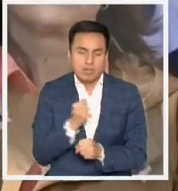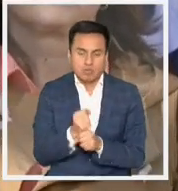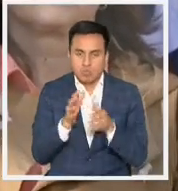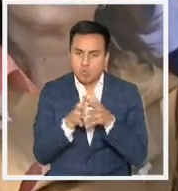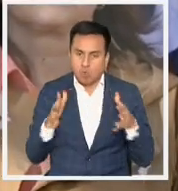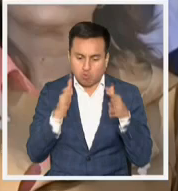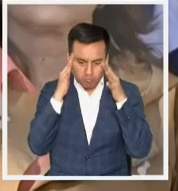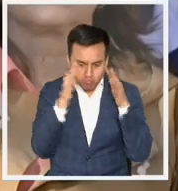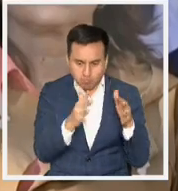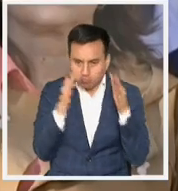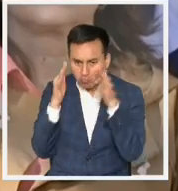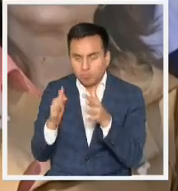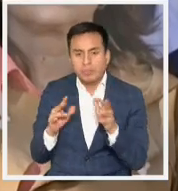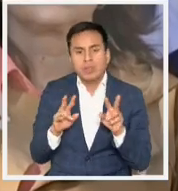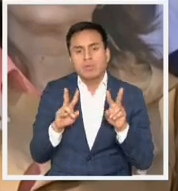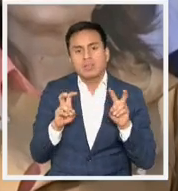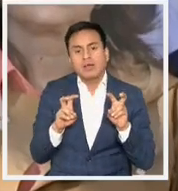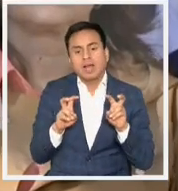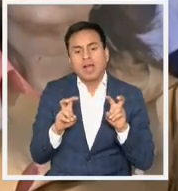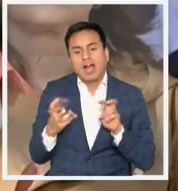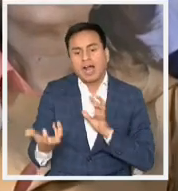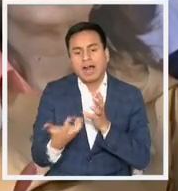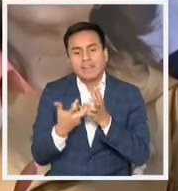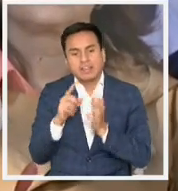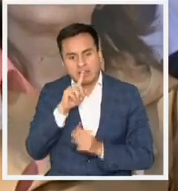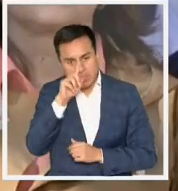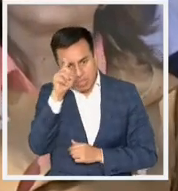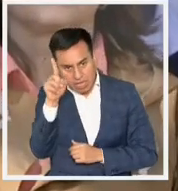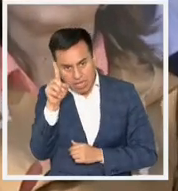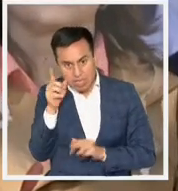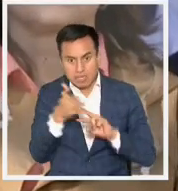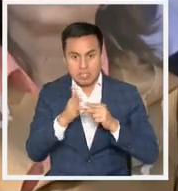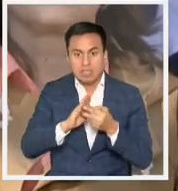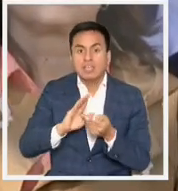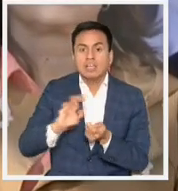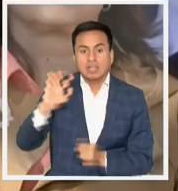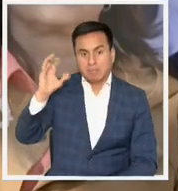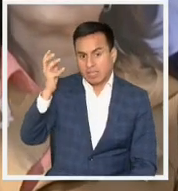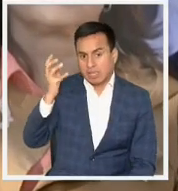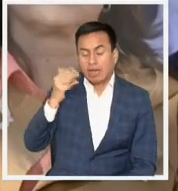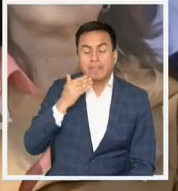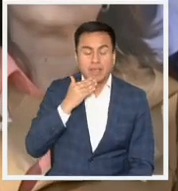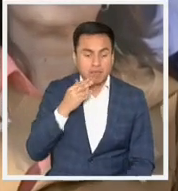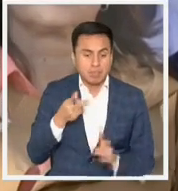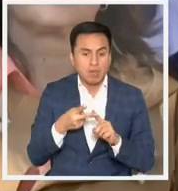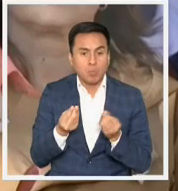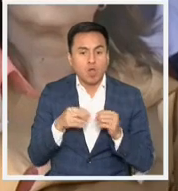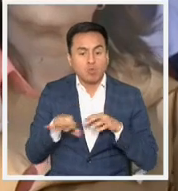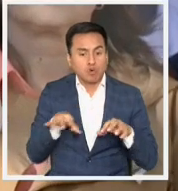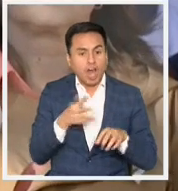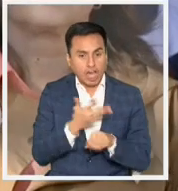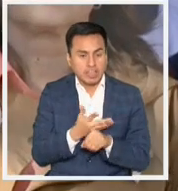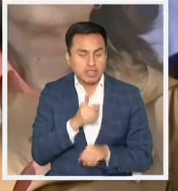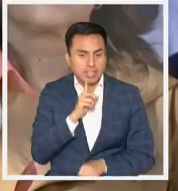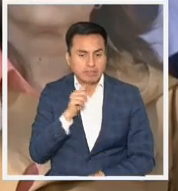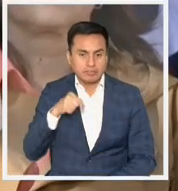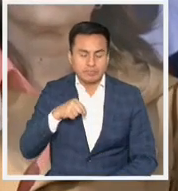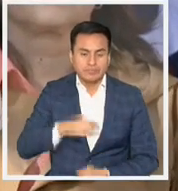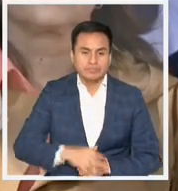ahí, tanto desde la perspectiva de la adaptabilidad por la crisis climática, como de la perspectiva del buen uso de los recursos que hoy día